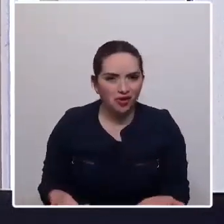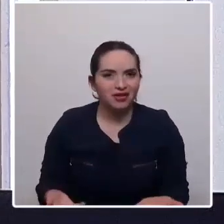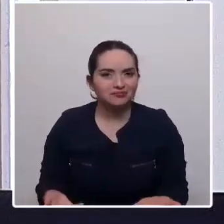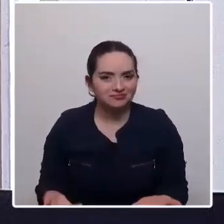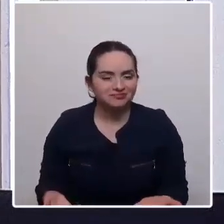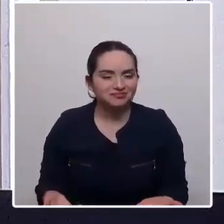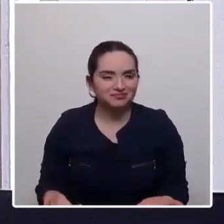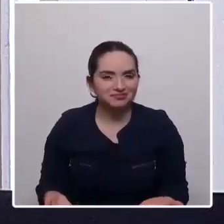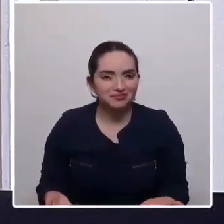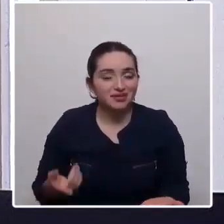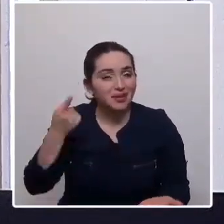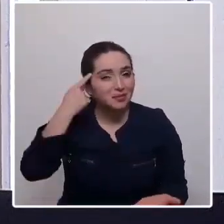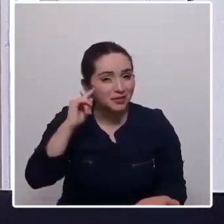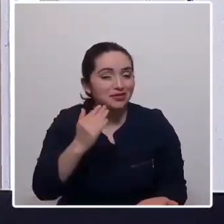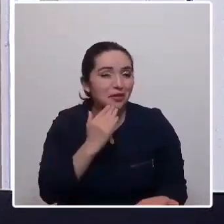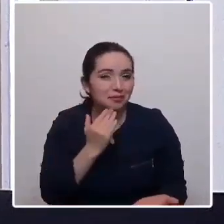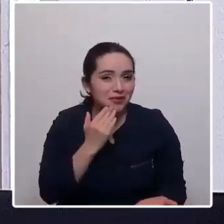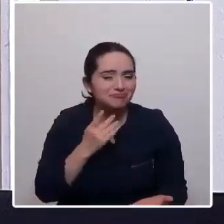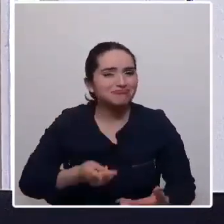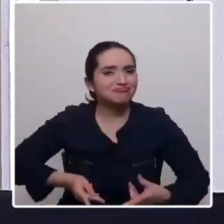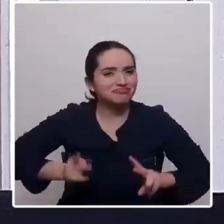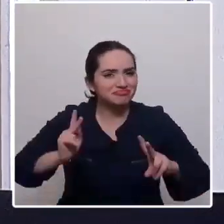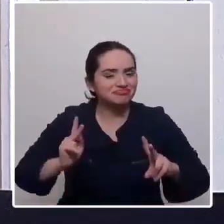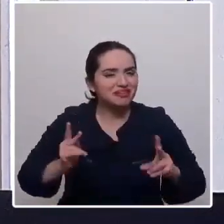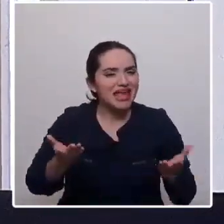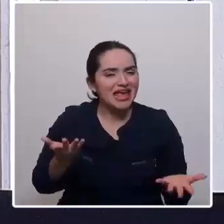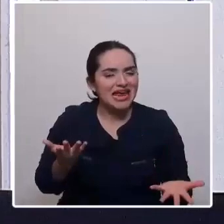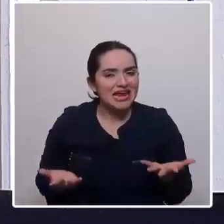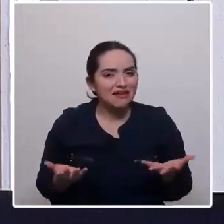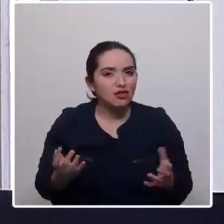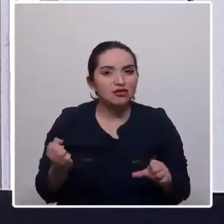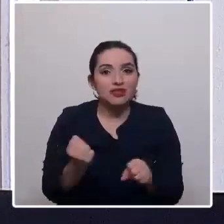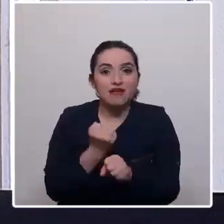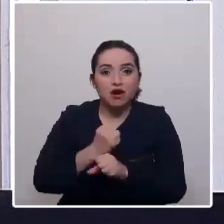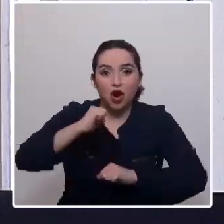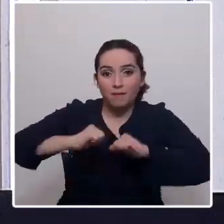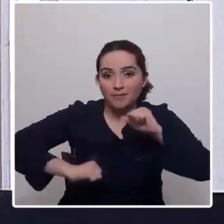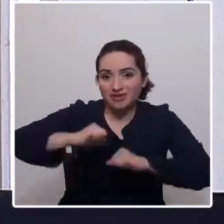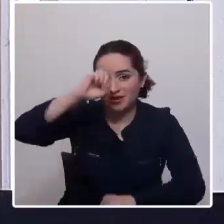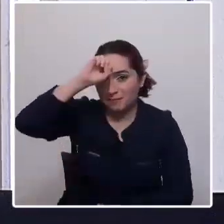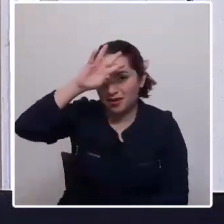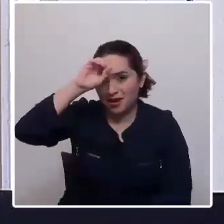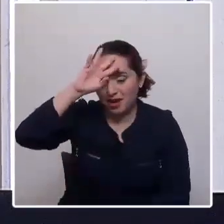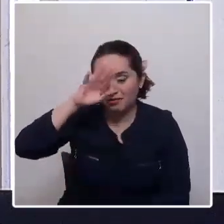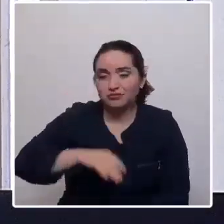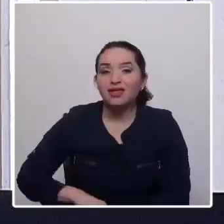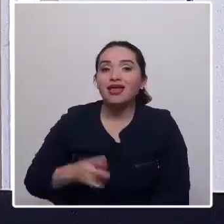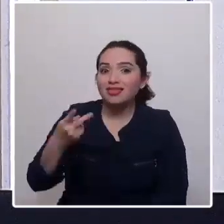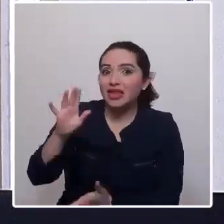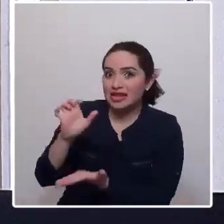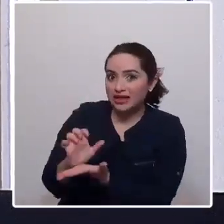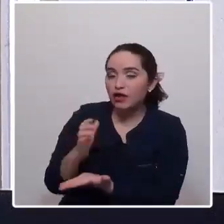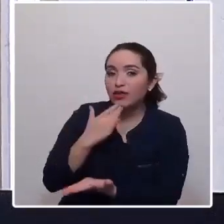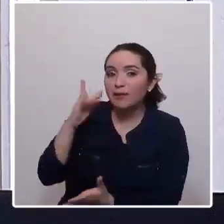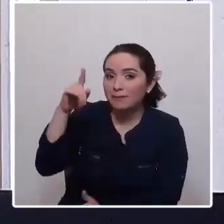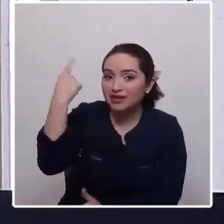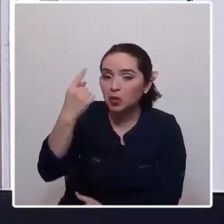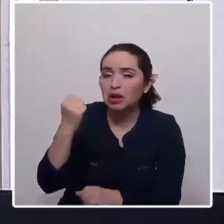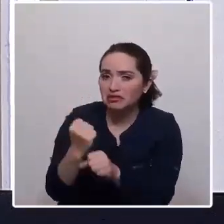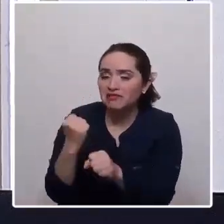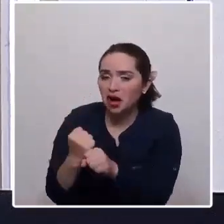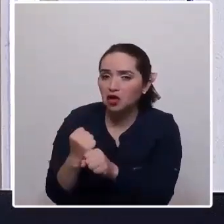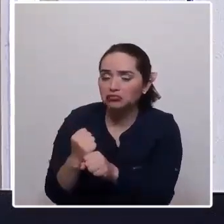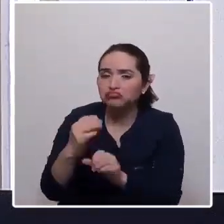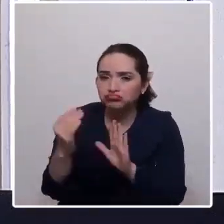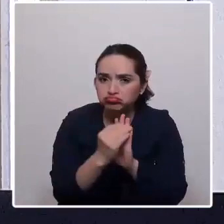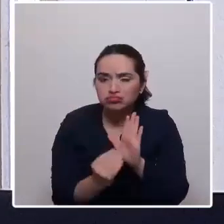vez permita el equilibrio y la actividad minera por parte de empresas del Estado y los particulares, y así avanzar realmente un texto constitucional